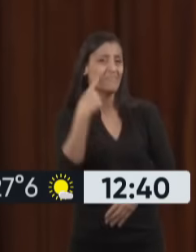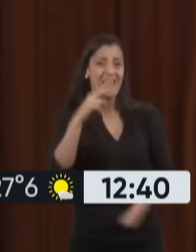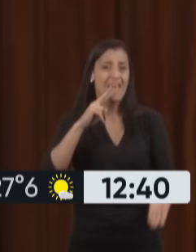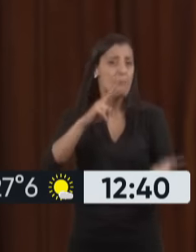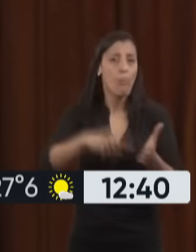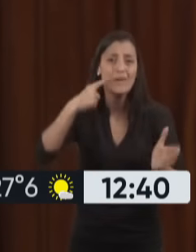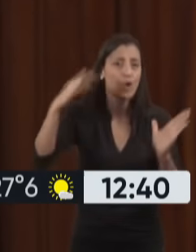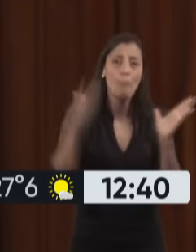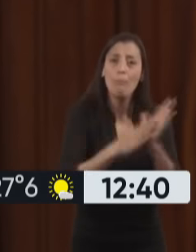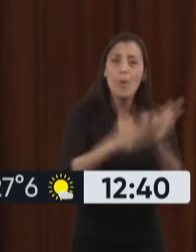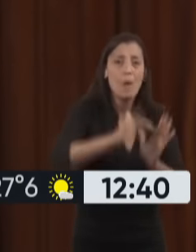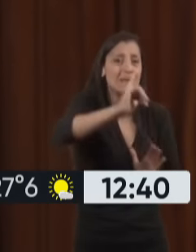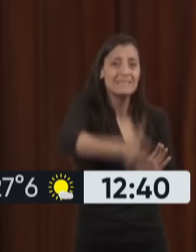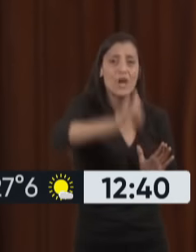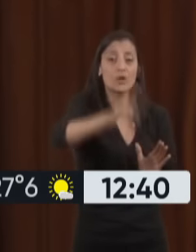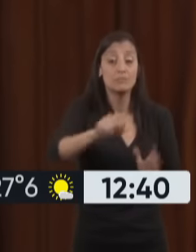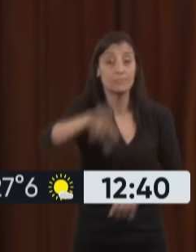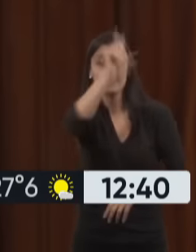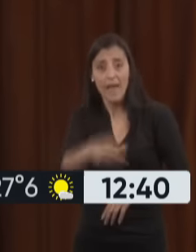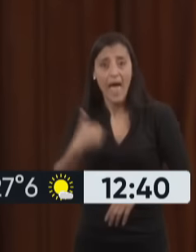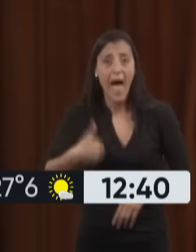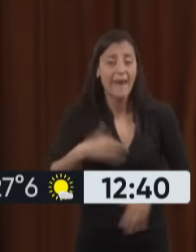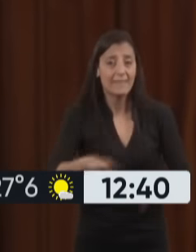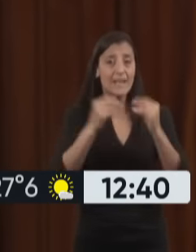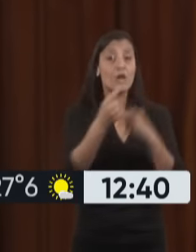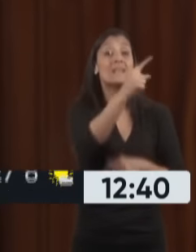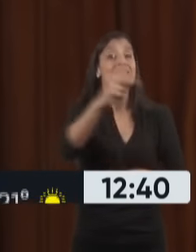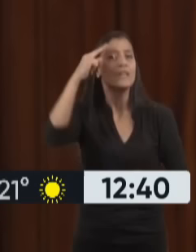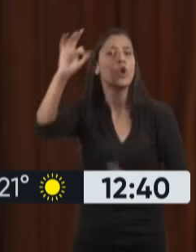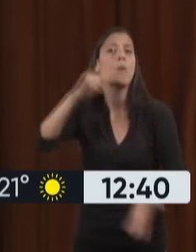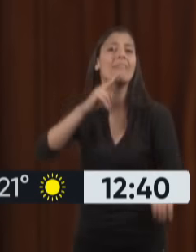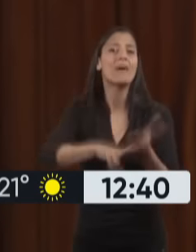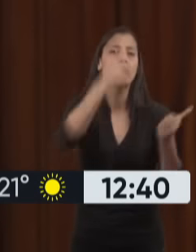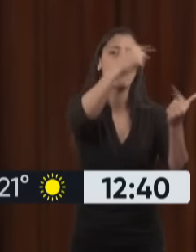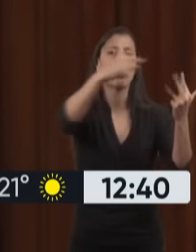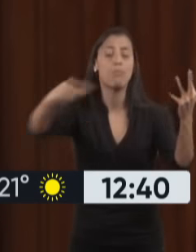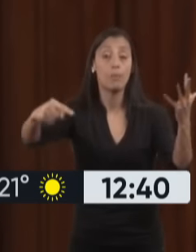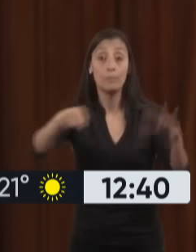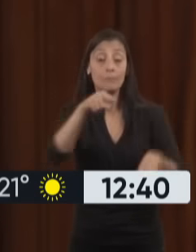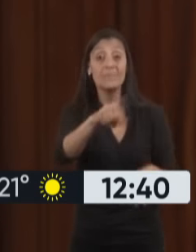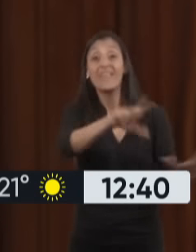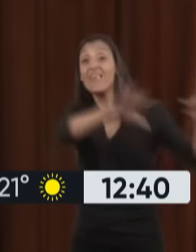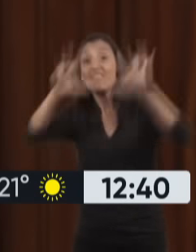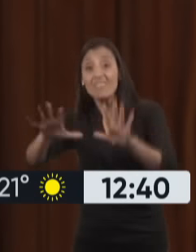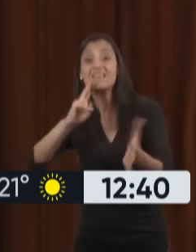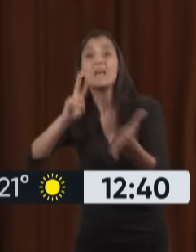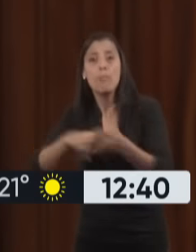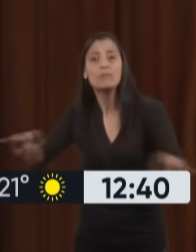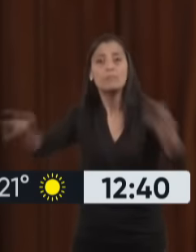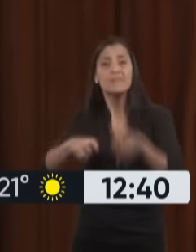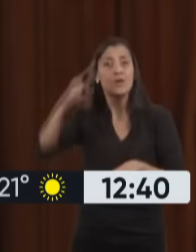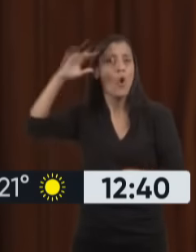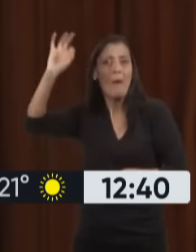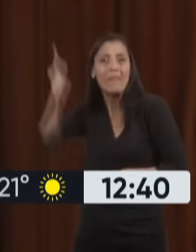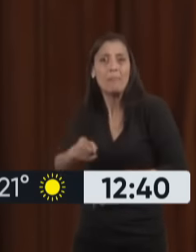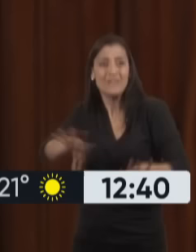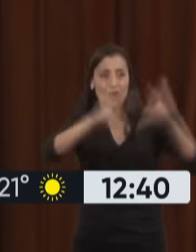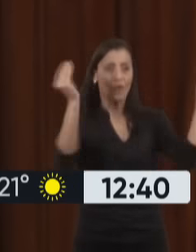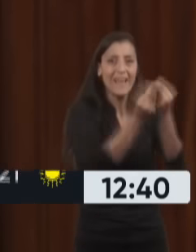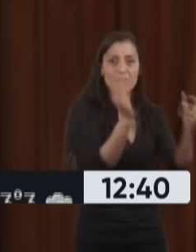este fenómeno. En Argentina tenemos cerca de 190 impuestos, de los cuales 10 recaudan más del 90% del total